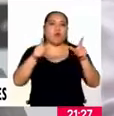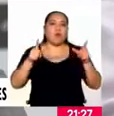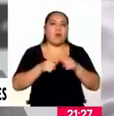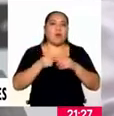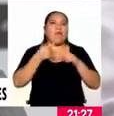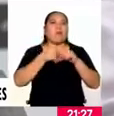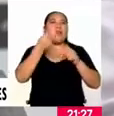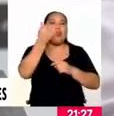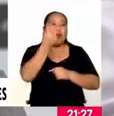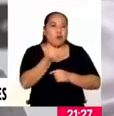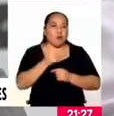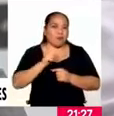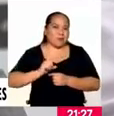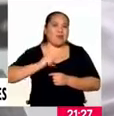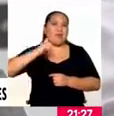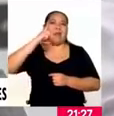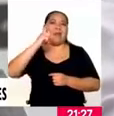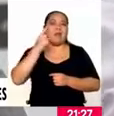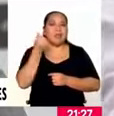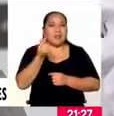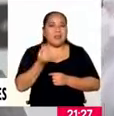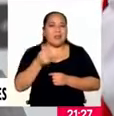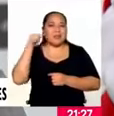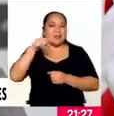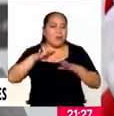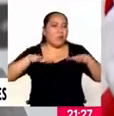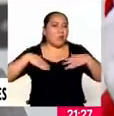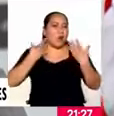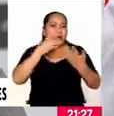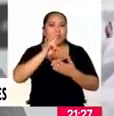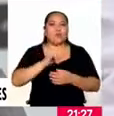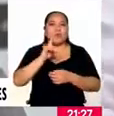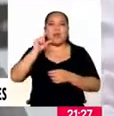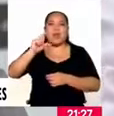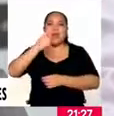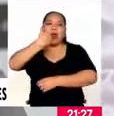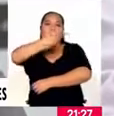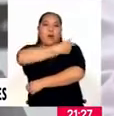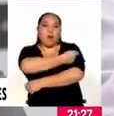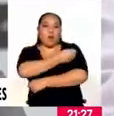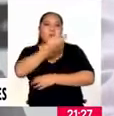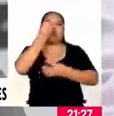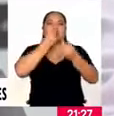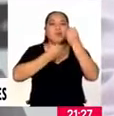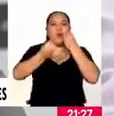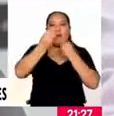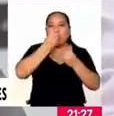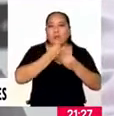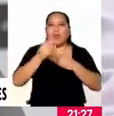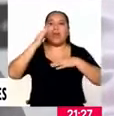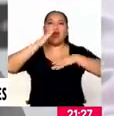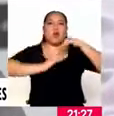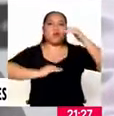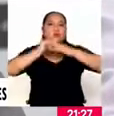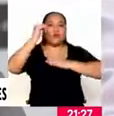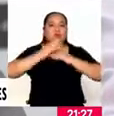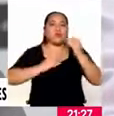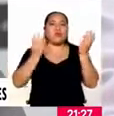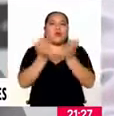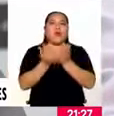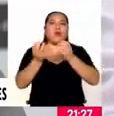es inmenso. Es dinero que podría usarse en vacunas, en alimentación, en construcción de